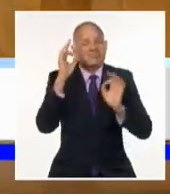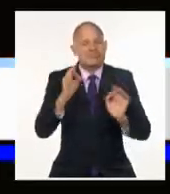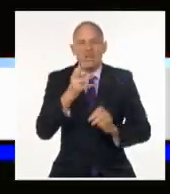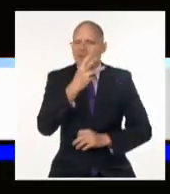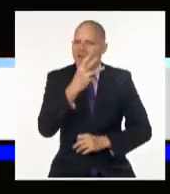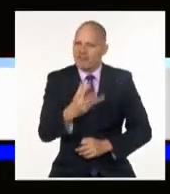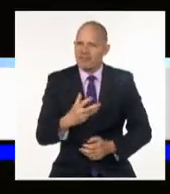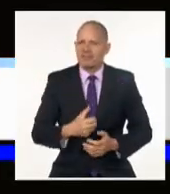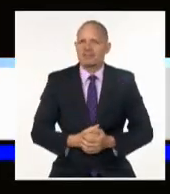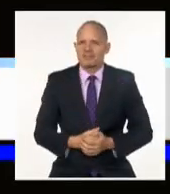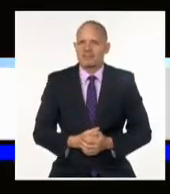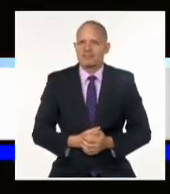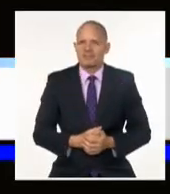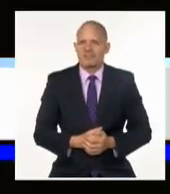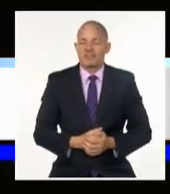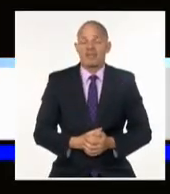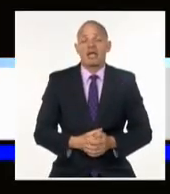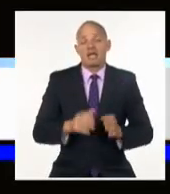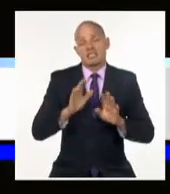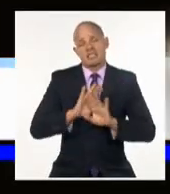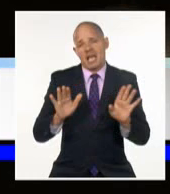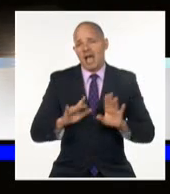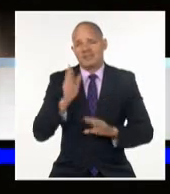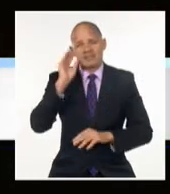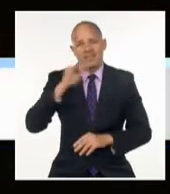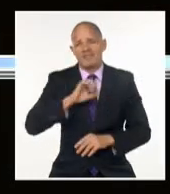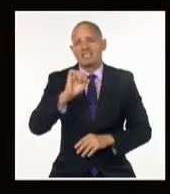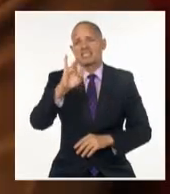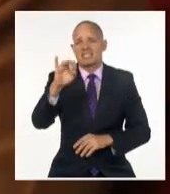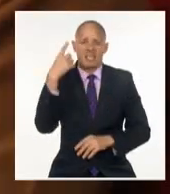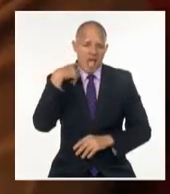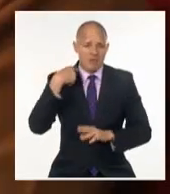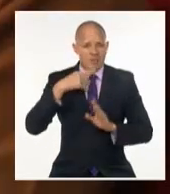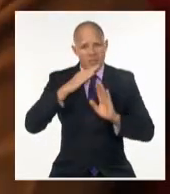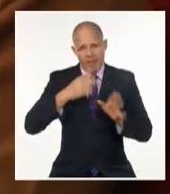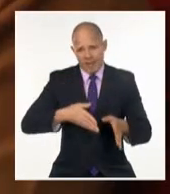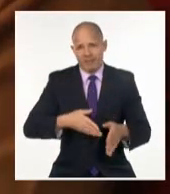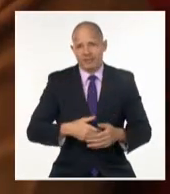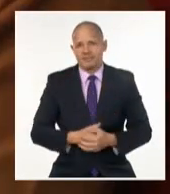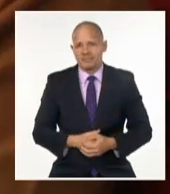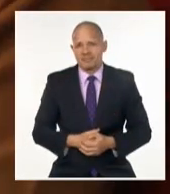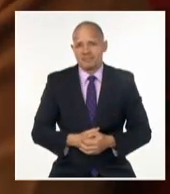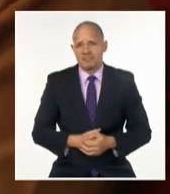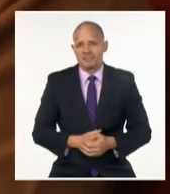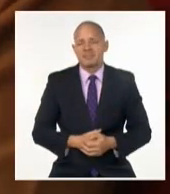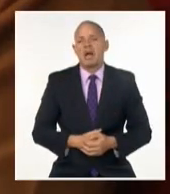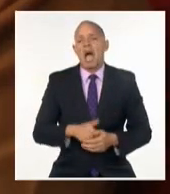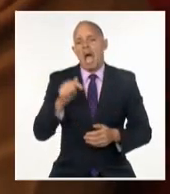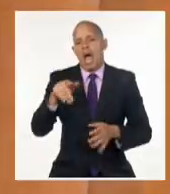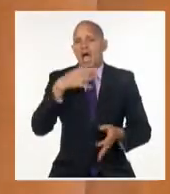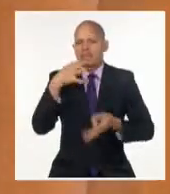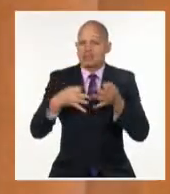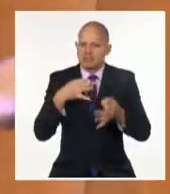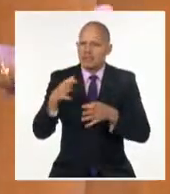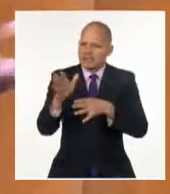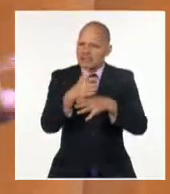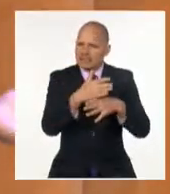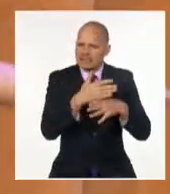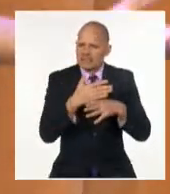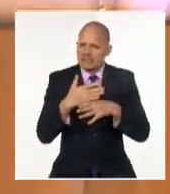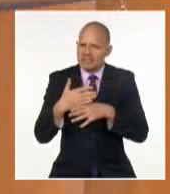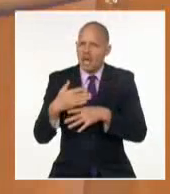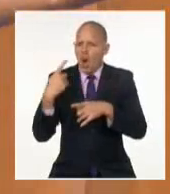Revolución Cubana, quien pasó a la inmortalidad hace solo 7 años. Bajo la dirección artística de Ernesto Llerena, la velada